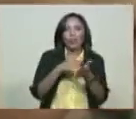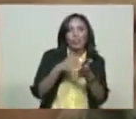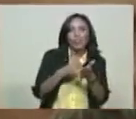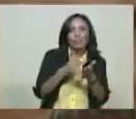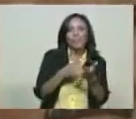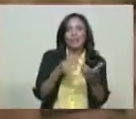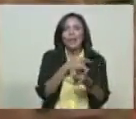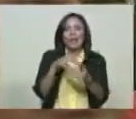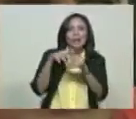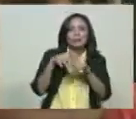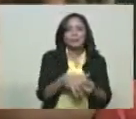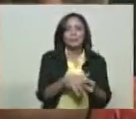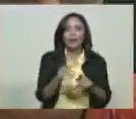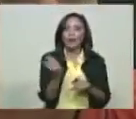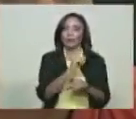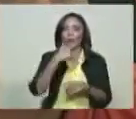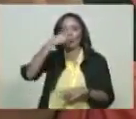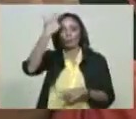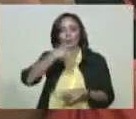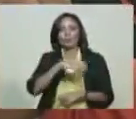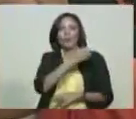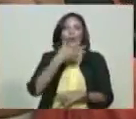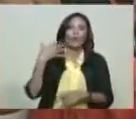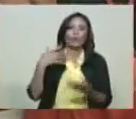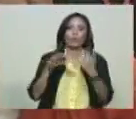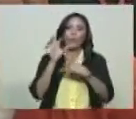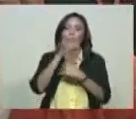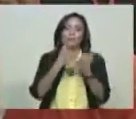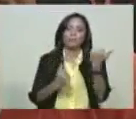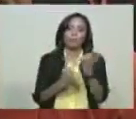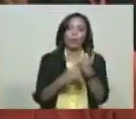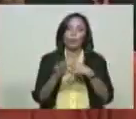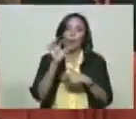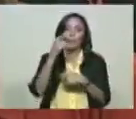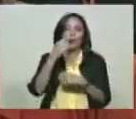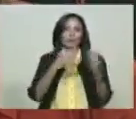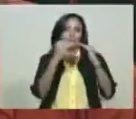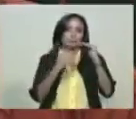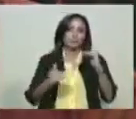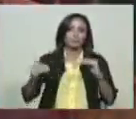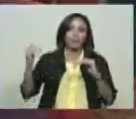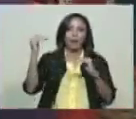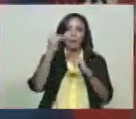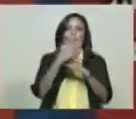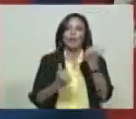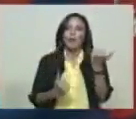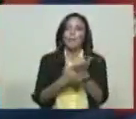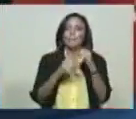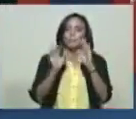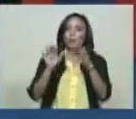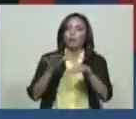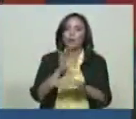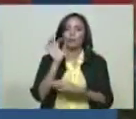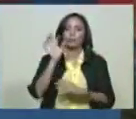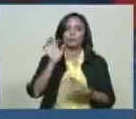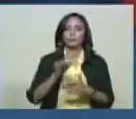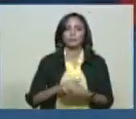ninguna oligarquía tenemos el orgullo patrio volando alto volando logrando alto